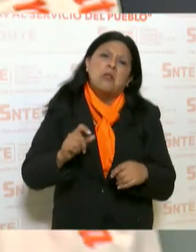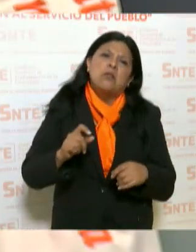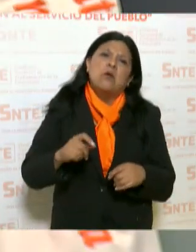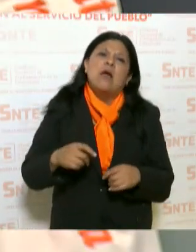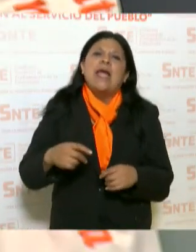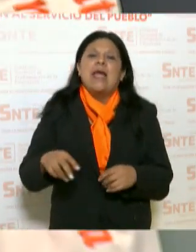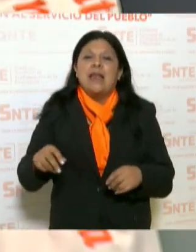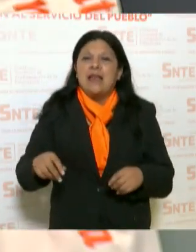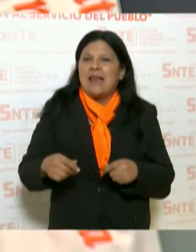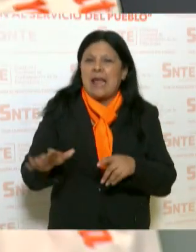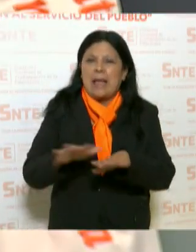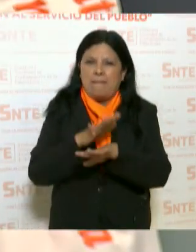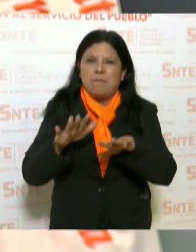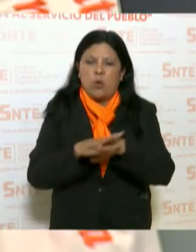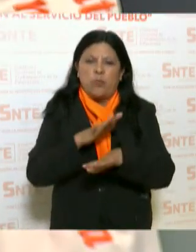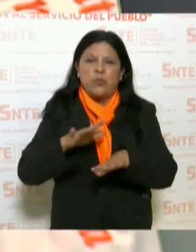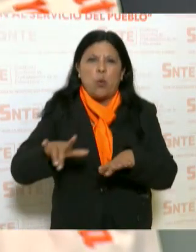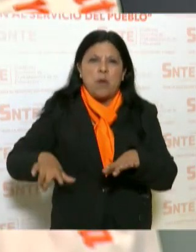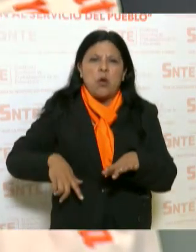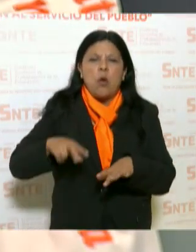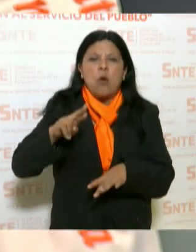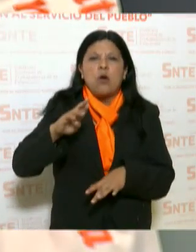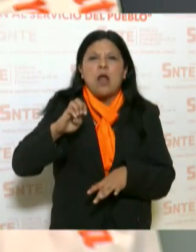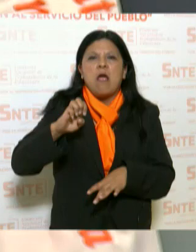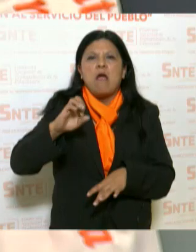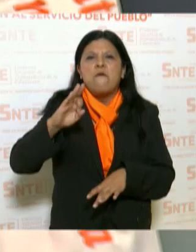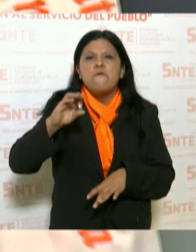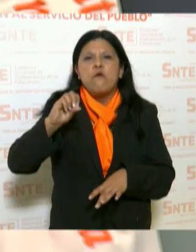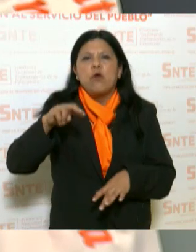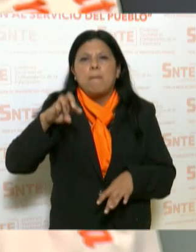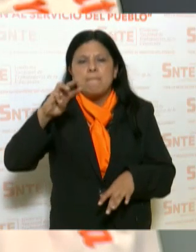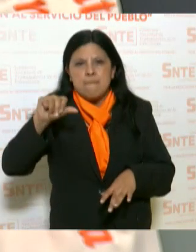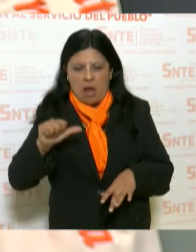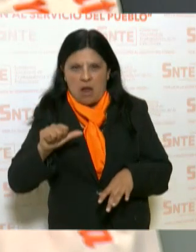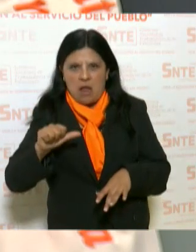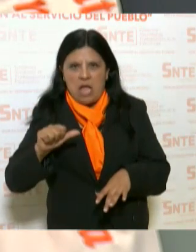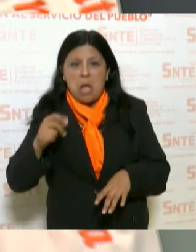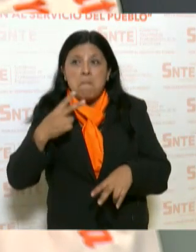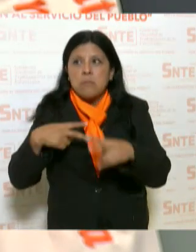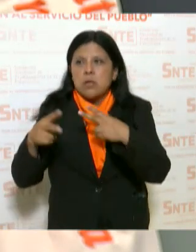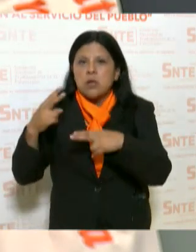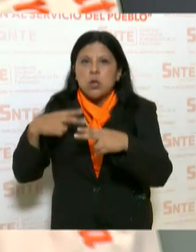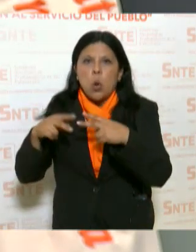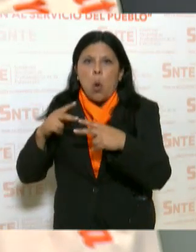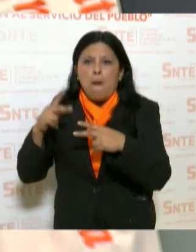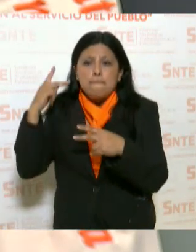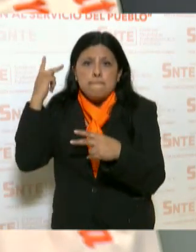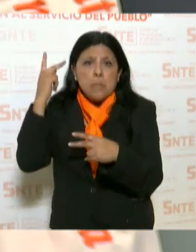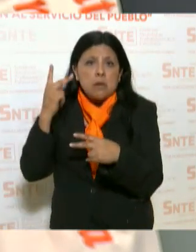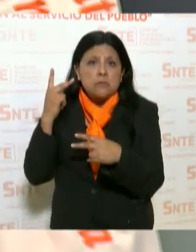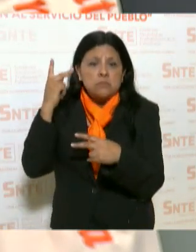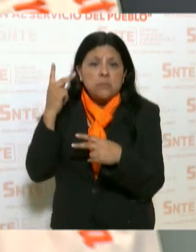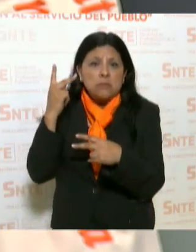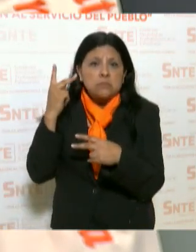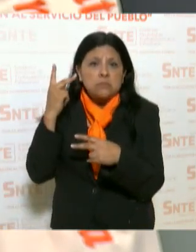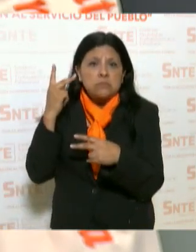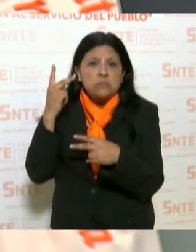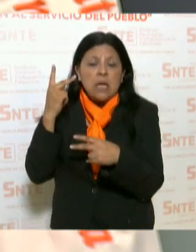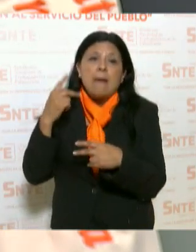reforma, fueron al extranjero y trajeron a un príncipe y con el apoyo de Napoleón